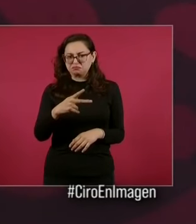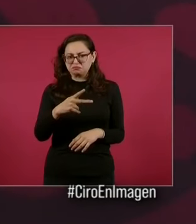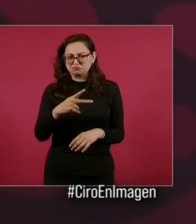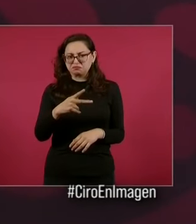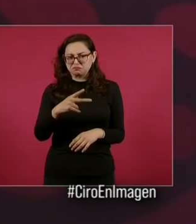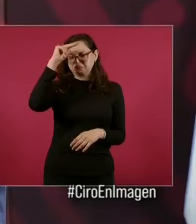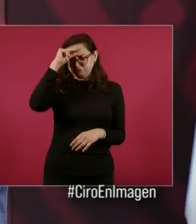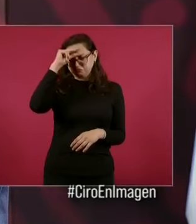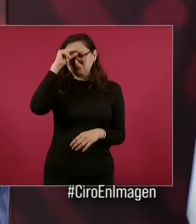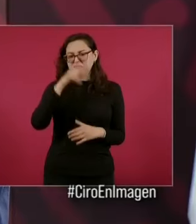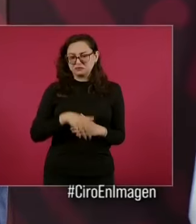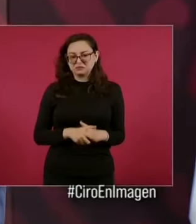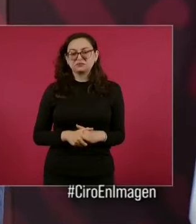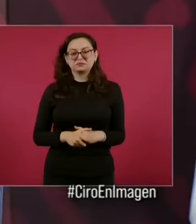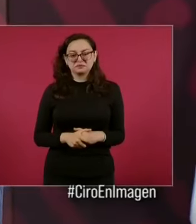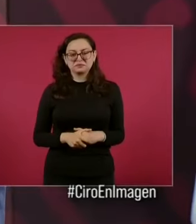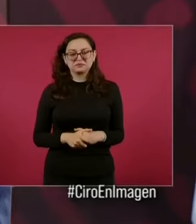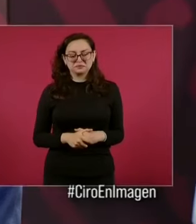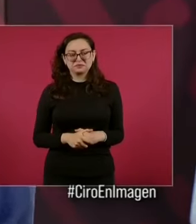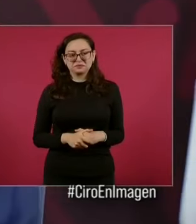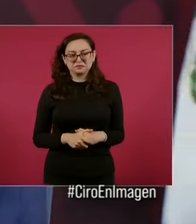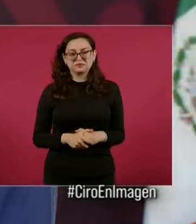con visión, sé que